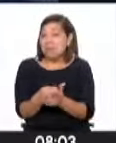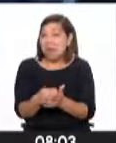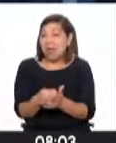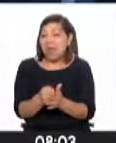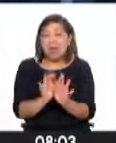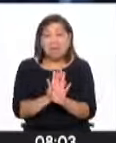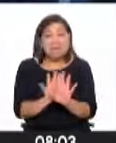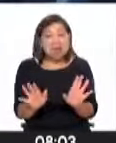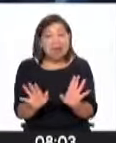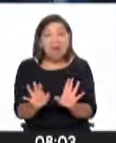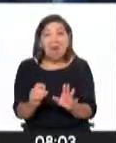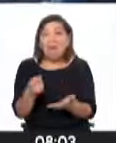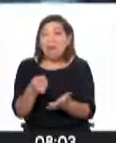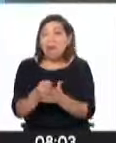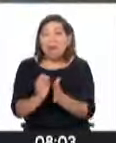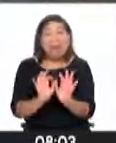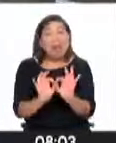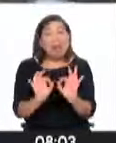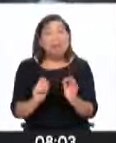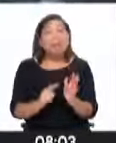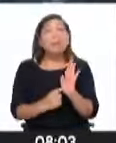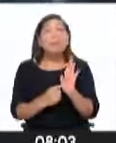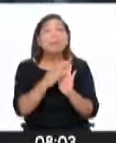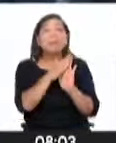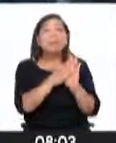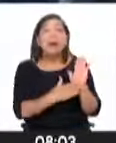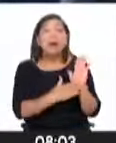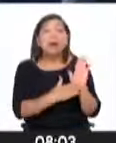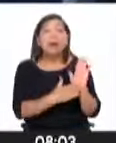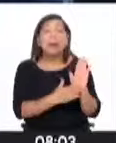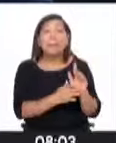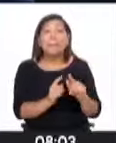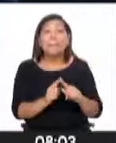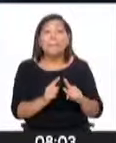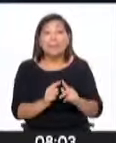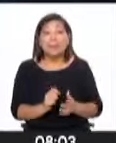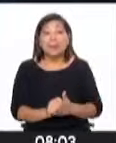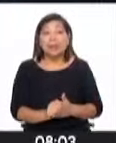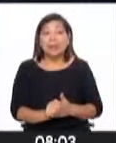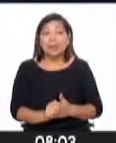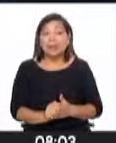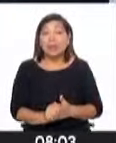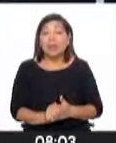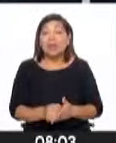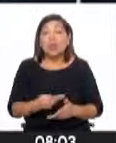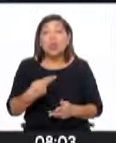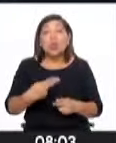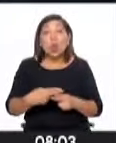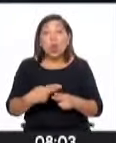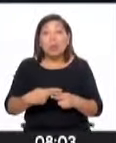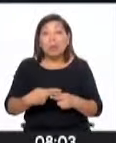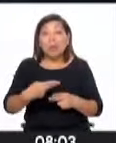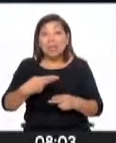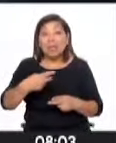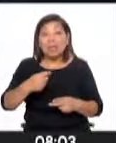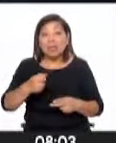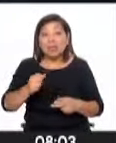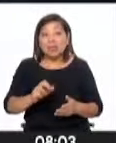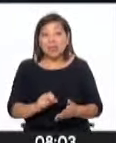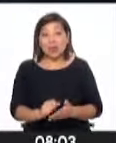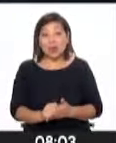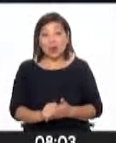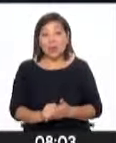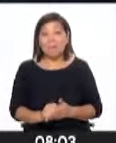tuvo problemas, ya sales limpio. Pero ¿qué pasa? Acuérdate que el reporte se llama historial crediticio, no se llama foto